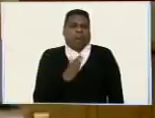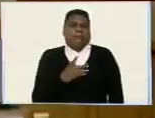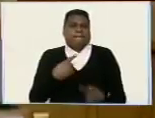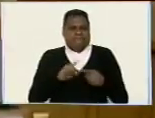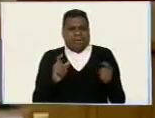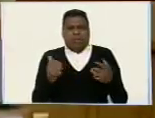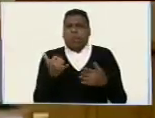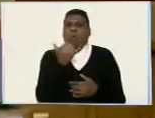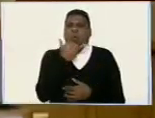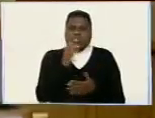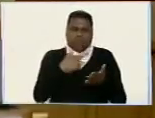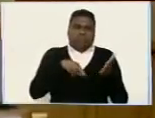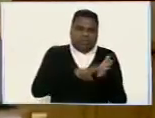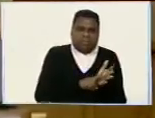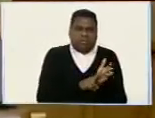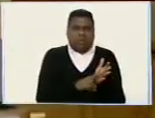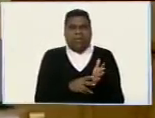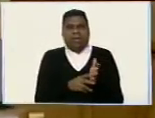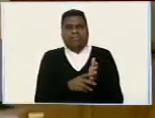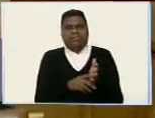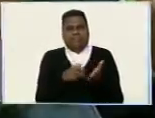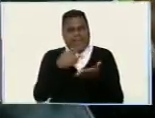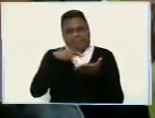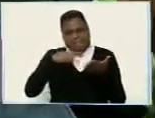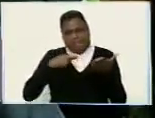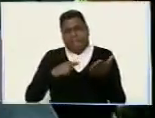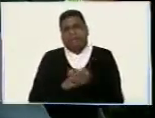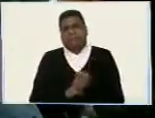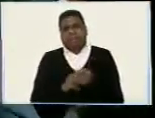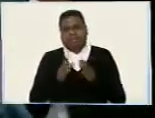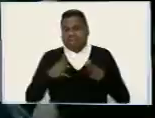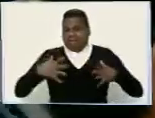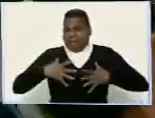lo hace crecer, lo hace engrandecerse.